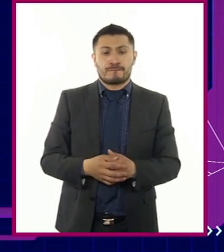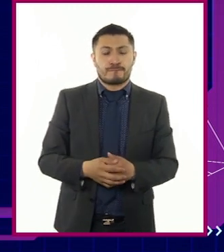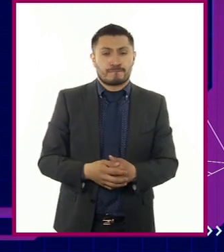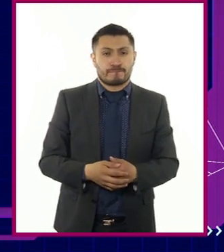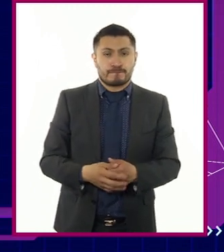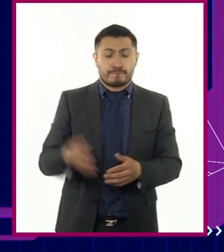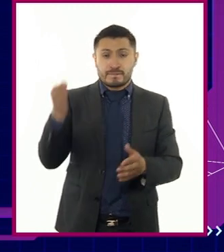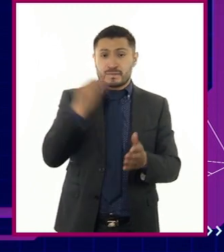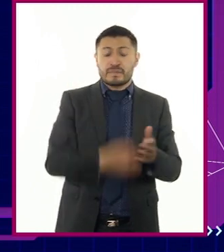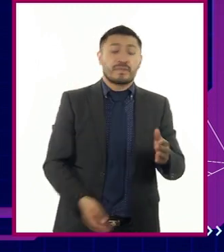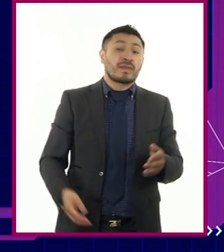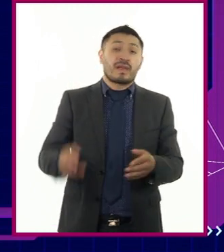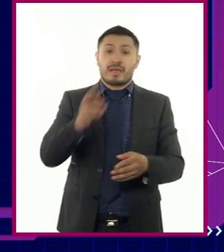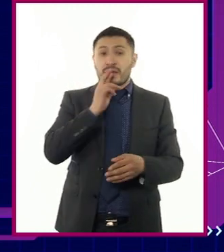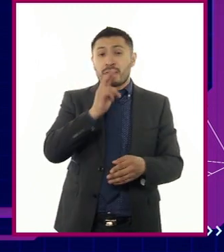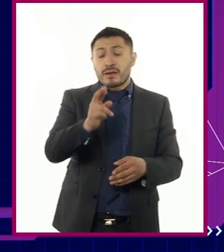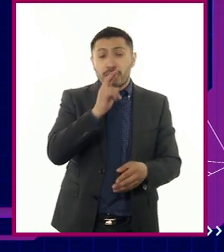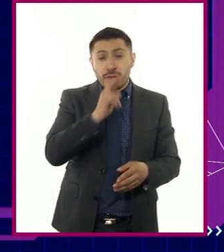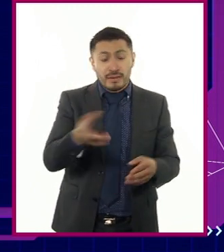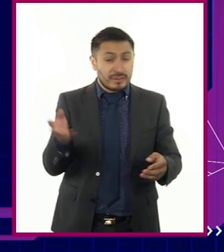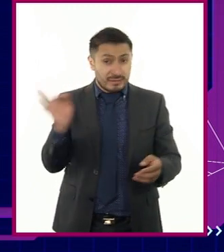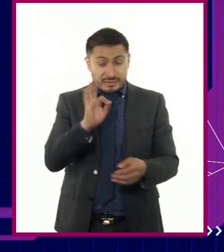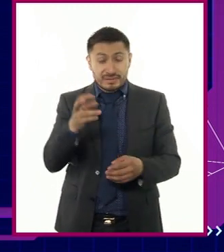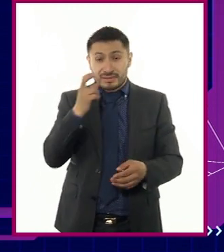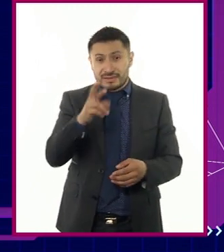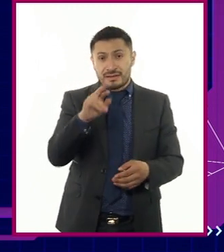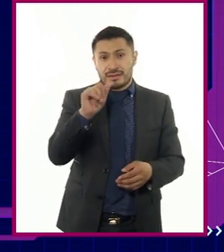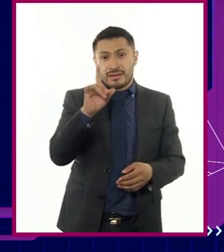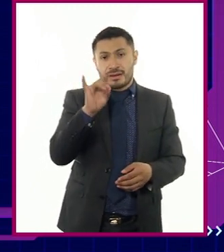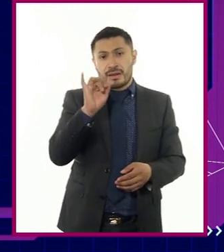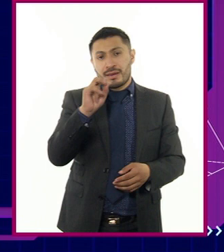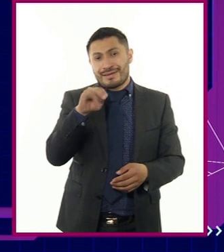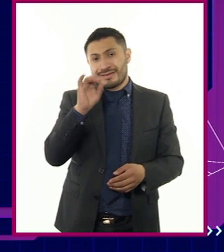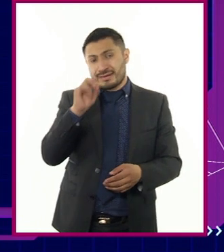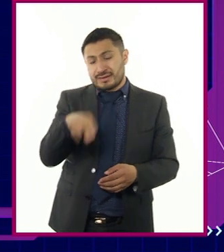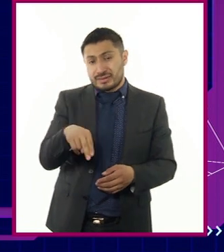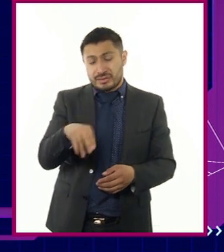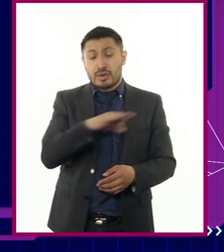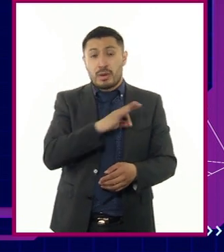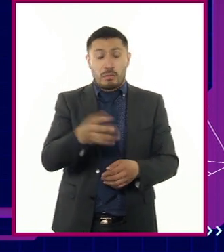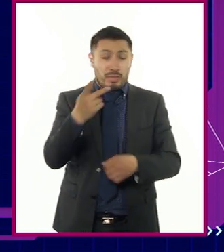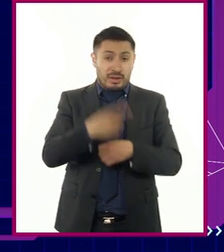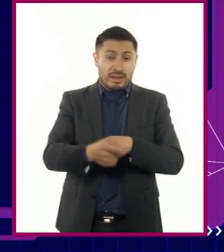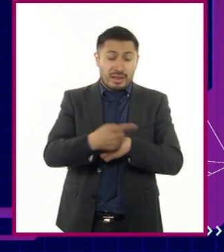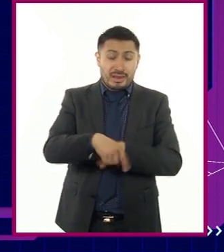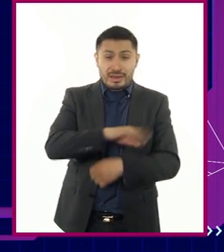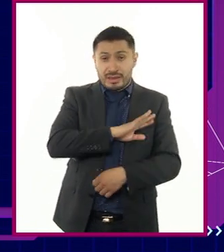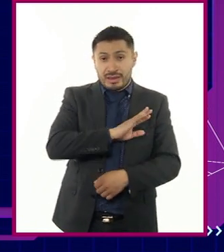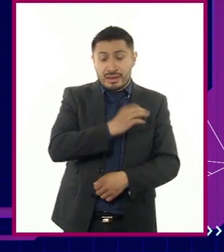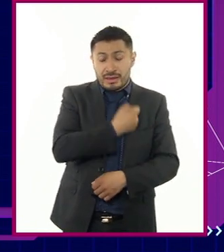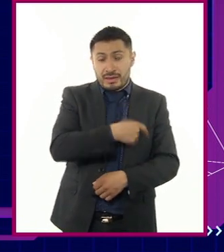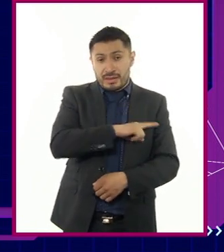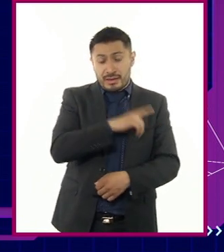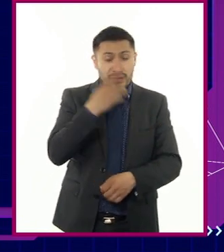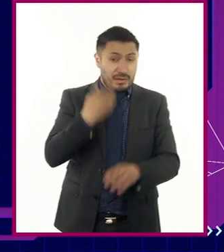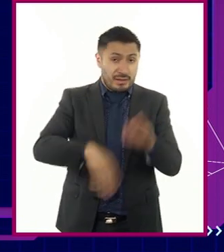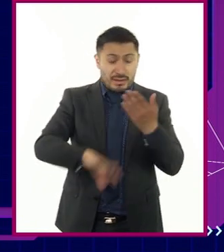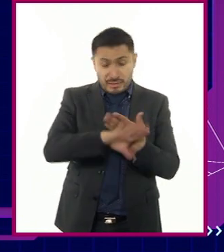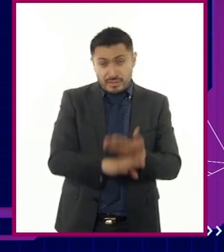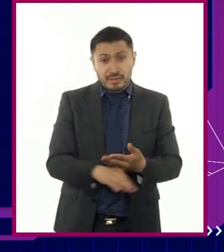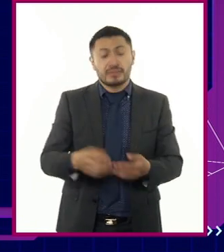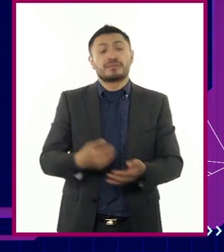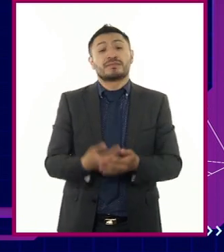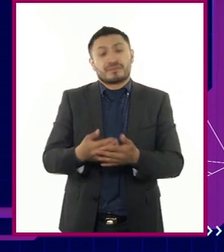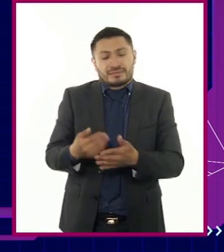Aún falta por responder si esta radiación electromagnética puede ser dañina para la salud. Momentos atrás